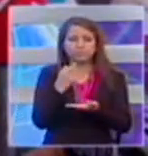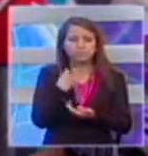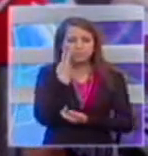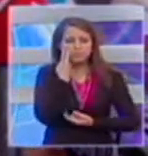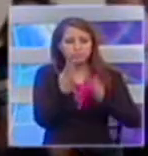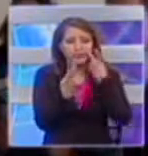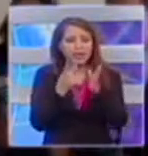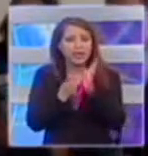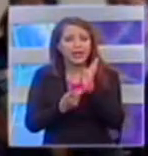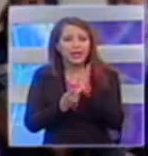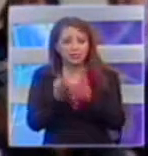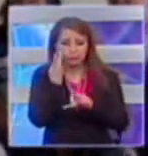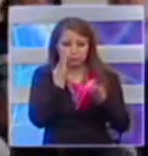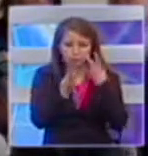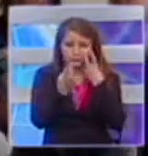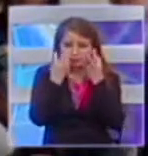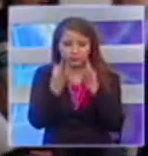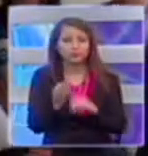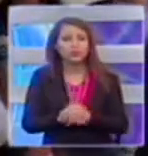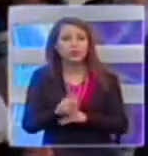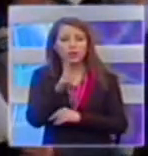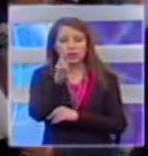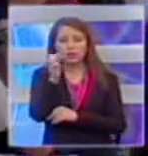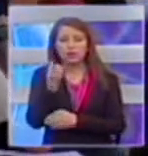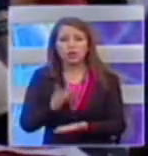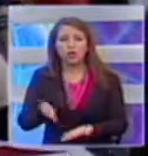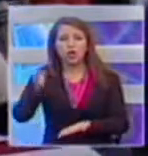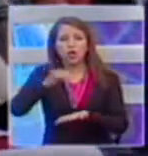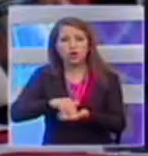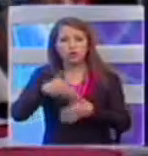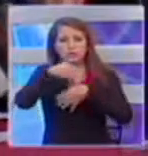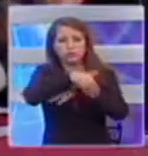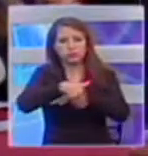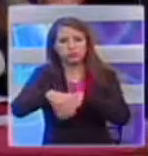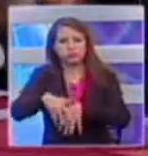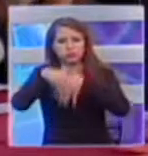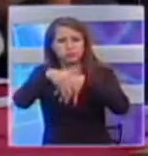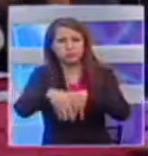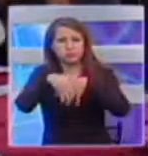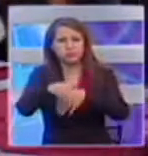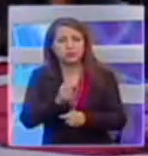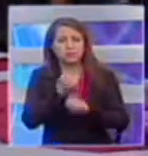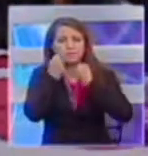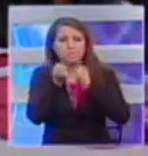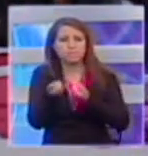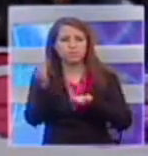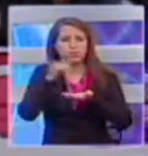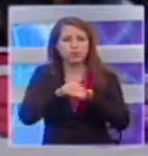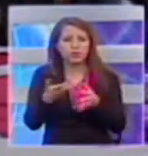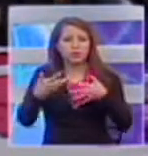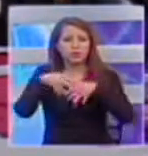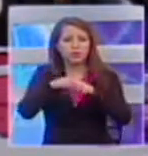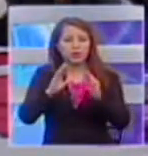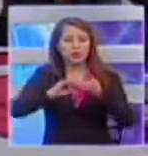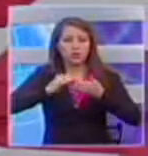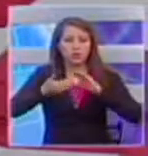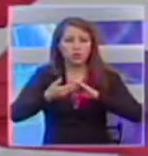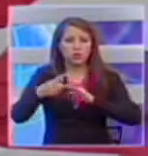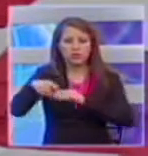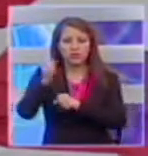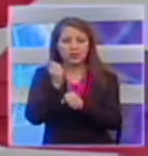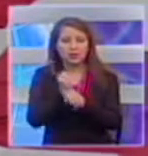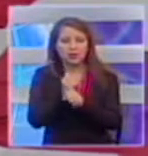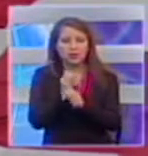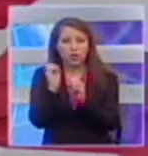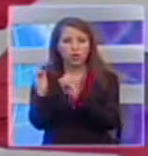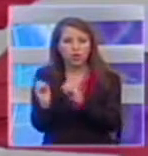qué sucede. Además, la UNE advirtió que volverá a las protestas en las calles, para lo cual se integrará al colectivo unitario de